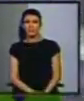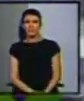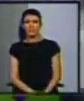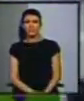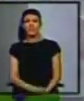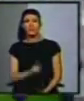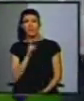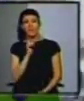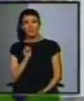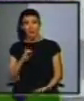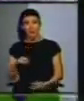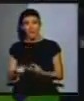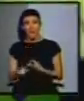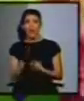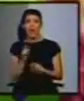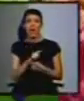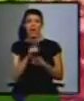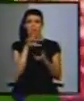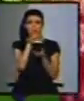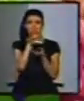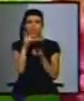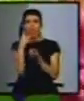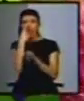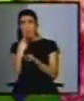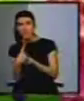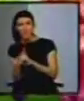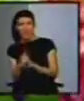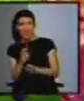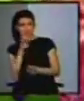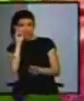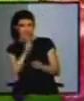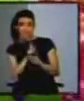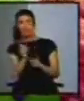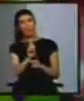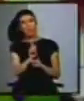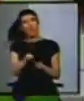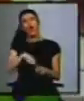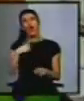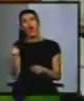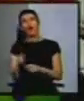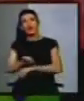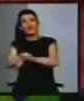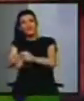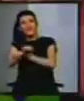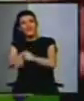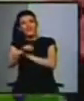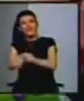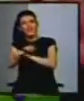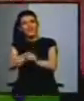En Tacna ni el Furby ni las muñecas son furor. Aquí lo lleva el Gangnam Style.